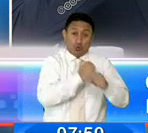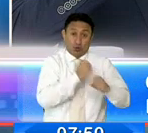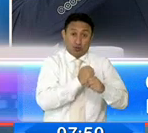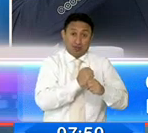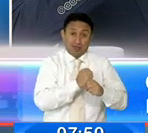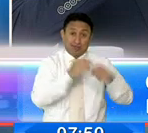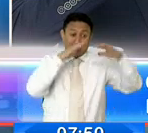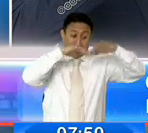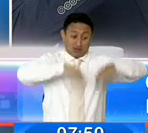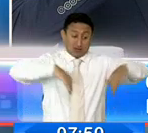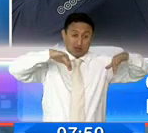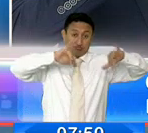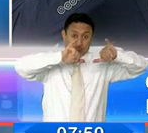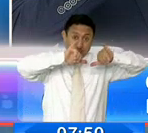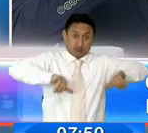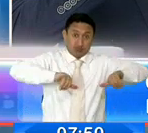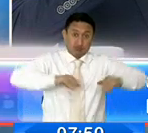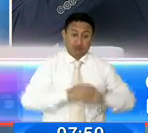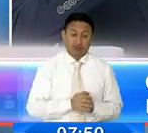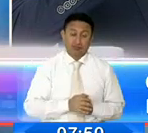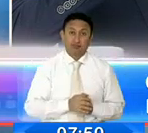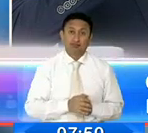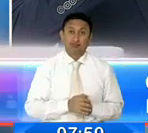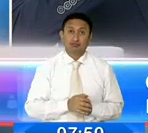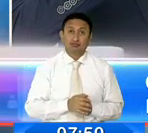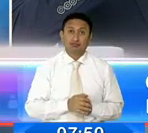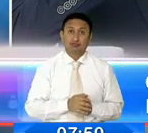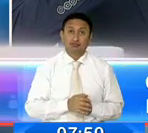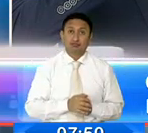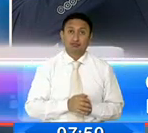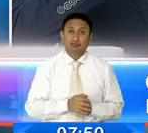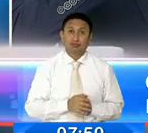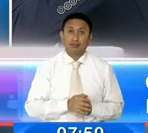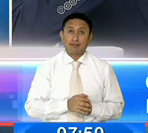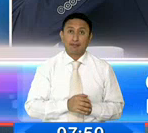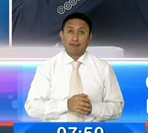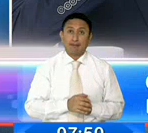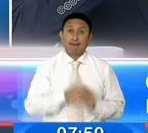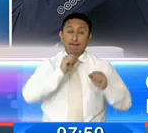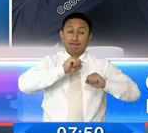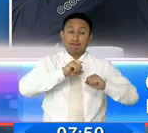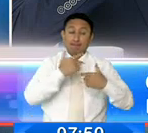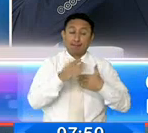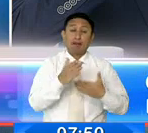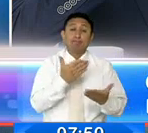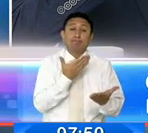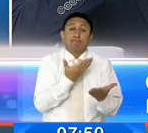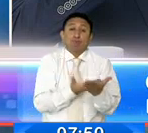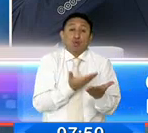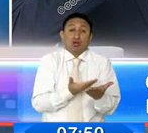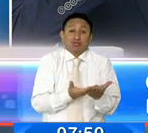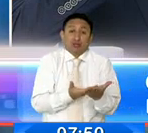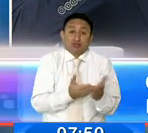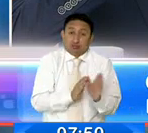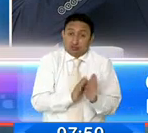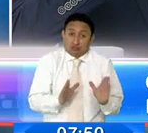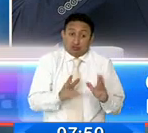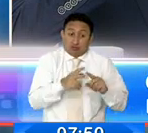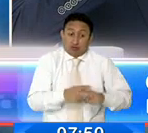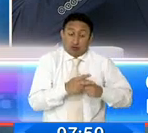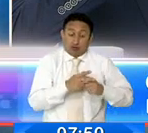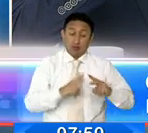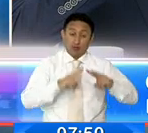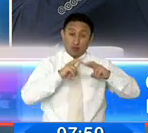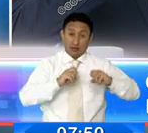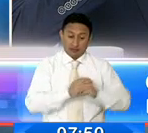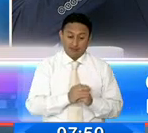sea, esto es todo lo que está presentado como un planteamiento para investigación, porque